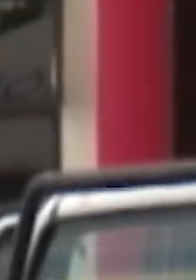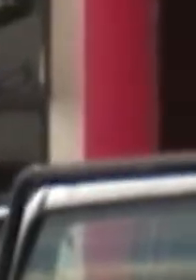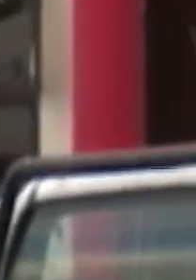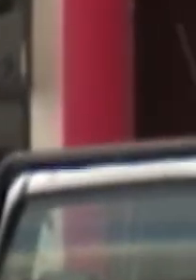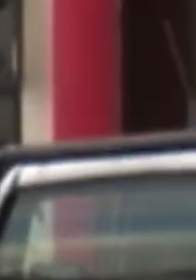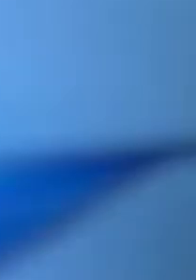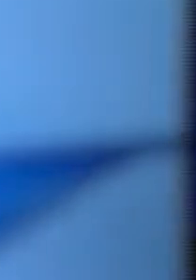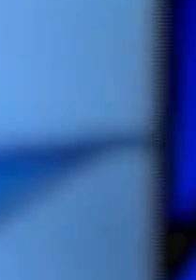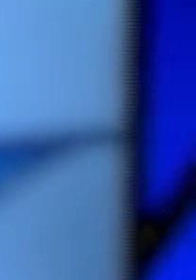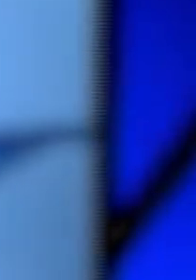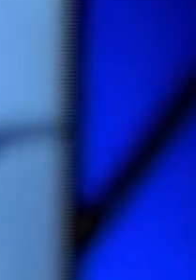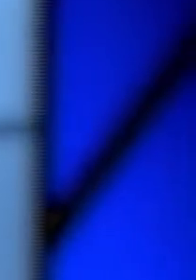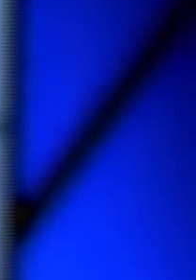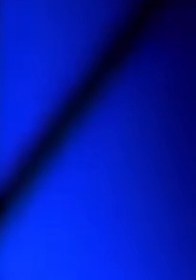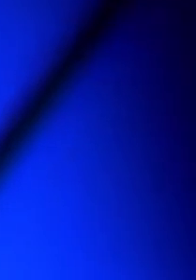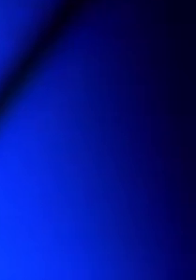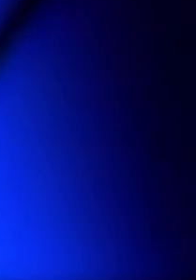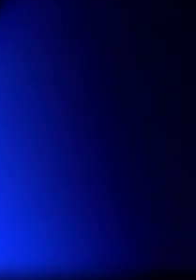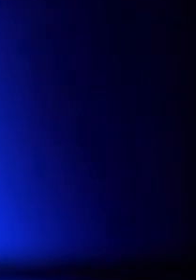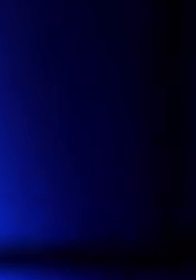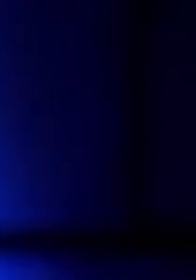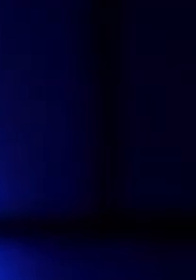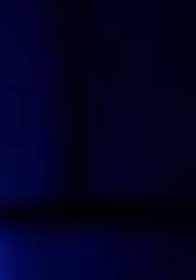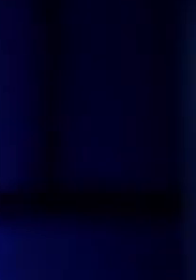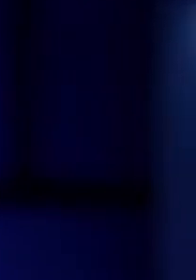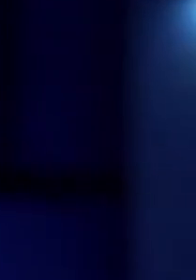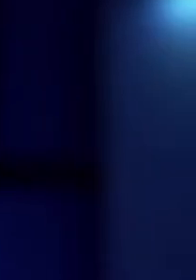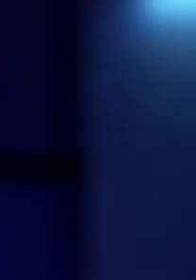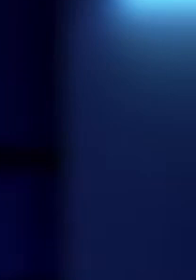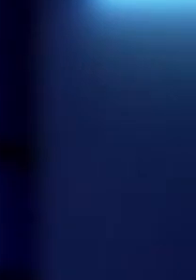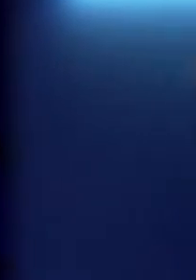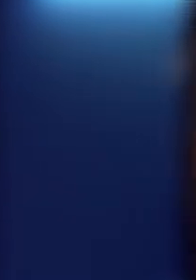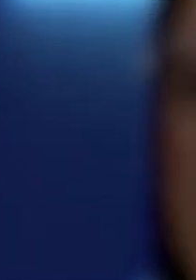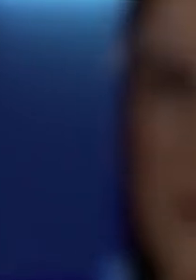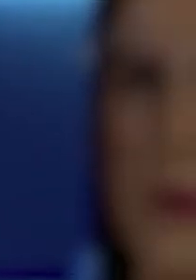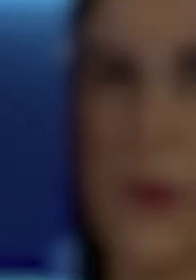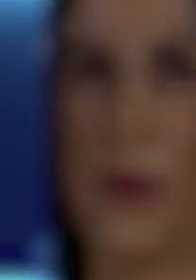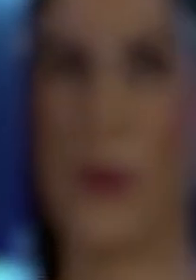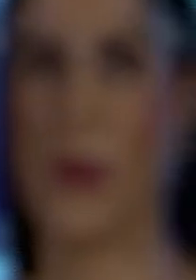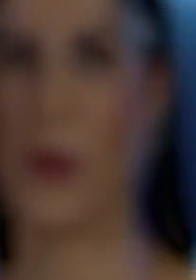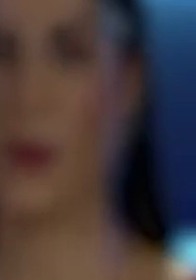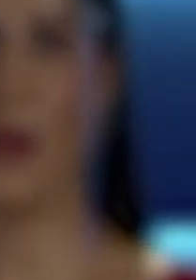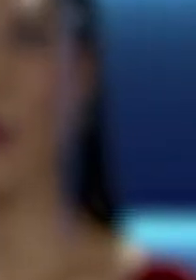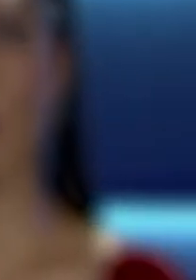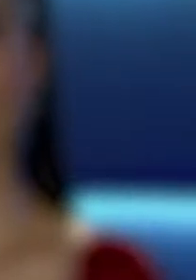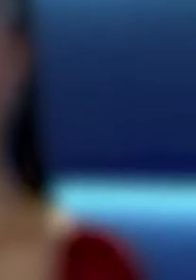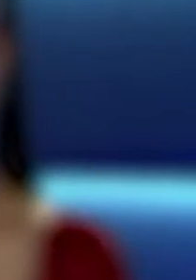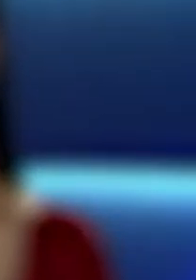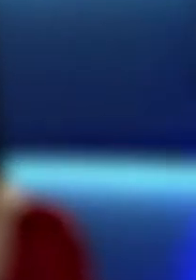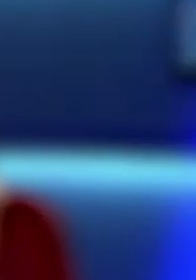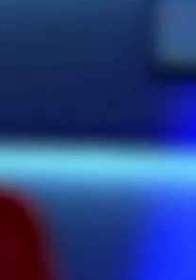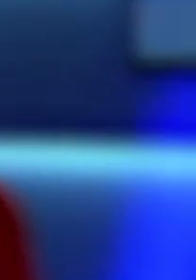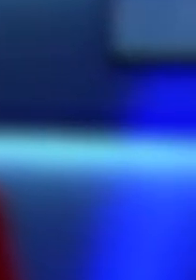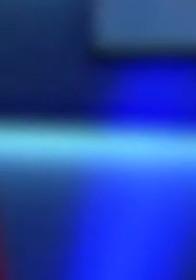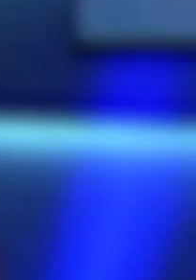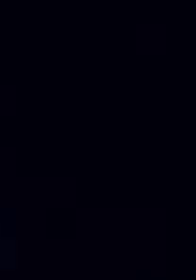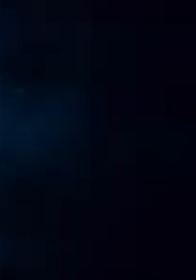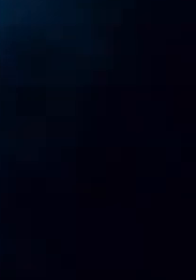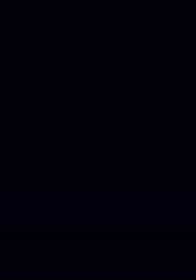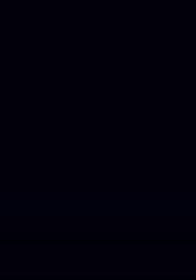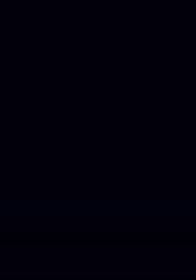todos los días a la una de la tarde aquí en 13 costa rica- televisión